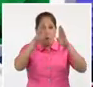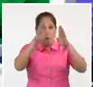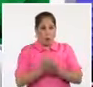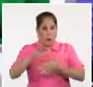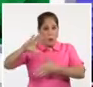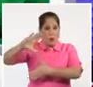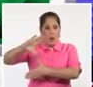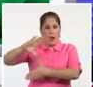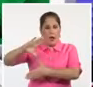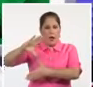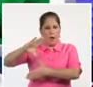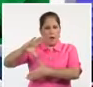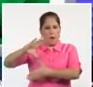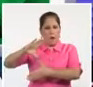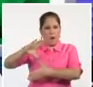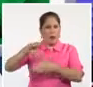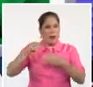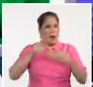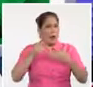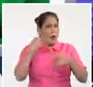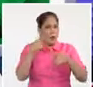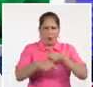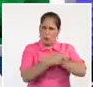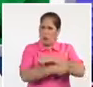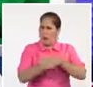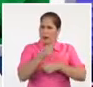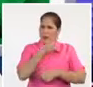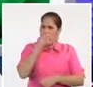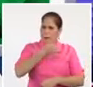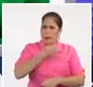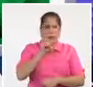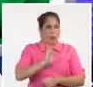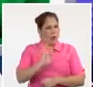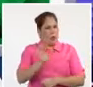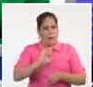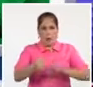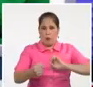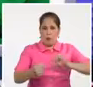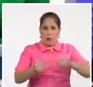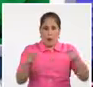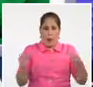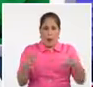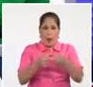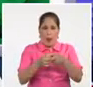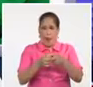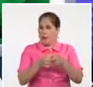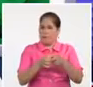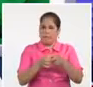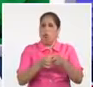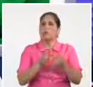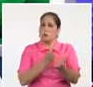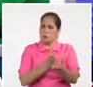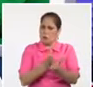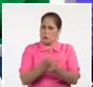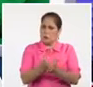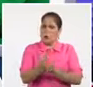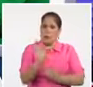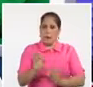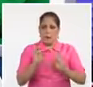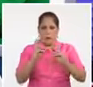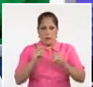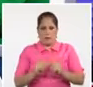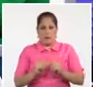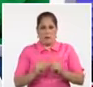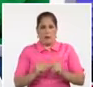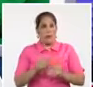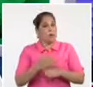Américas, los países no han logrado tampoco su disminución, se han venido manteniendo, lo cual